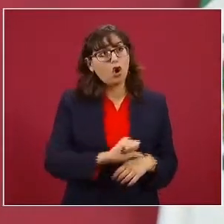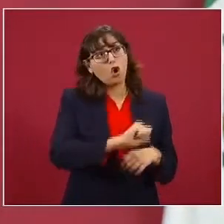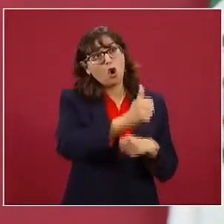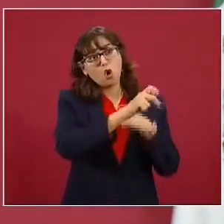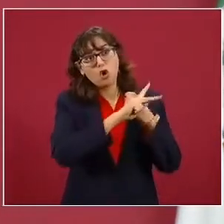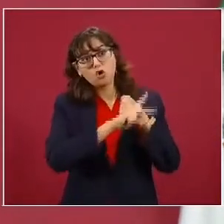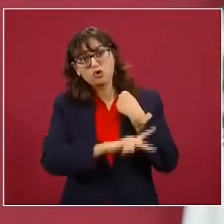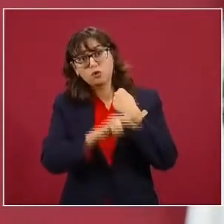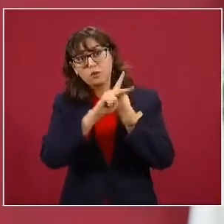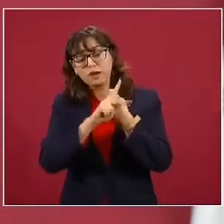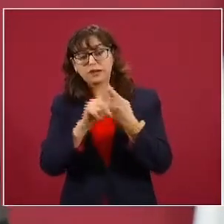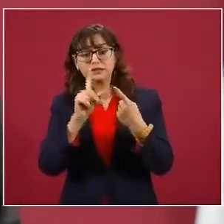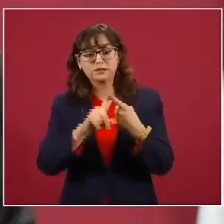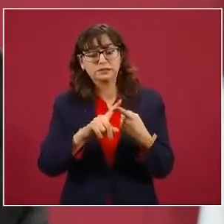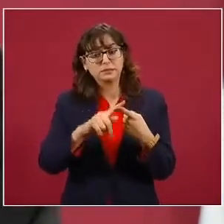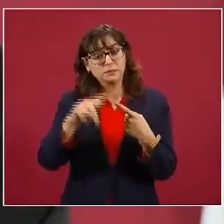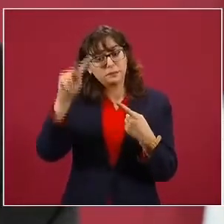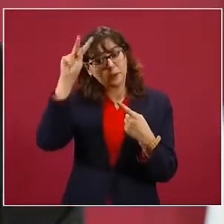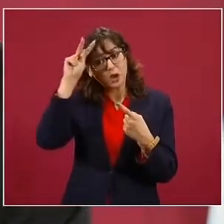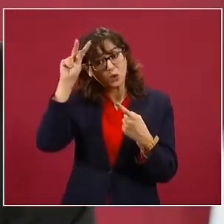que en Perú,